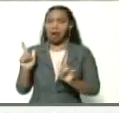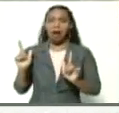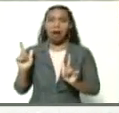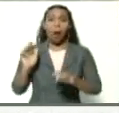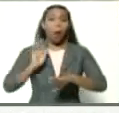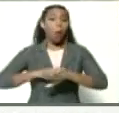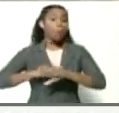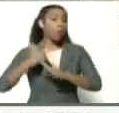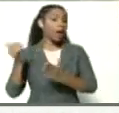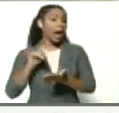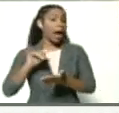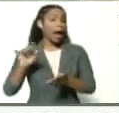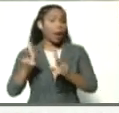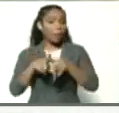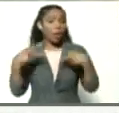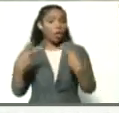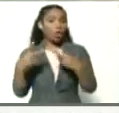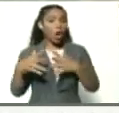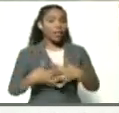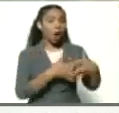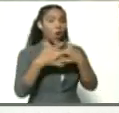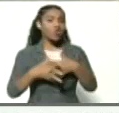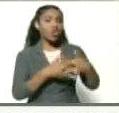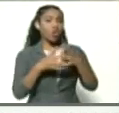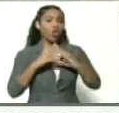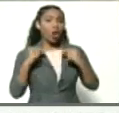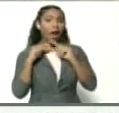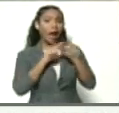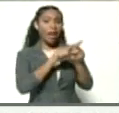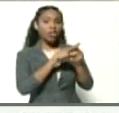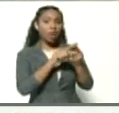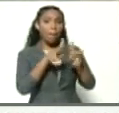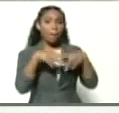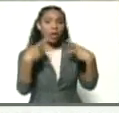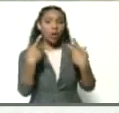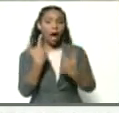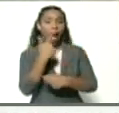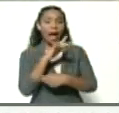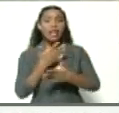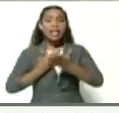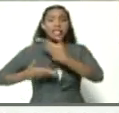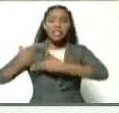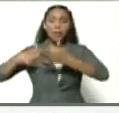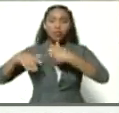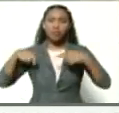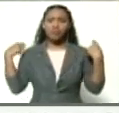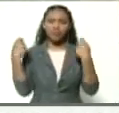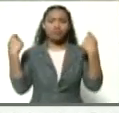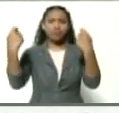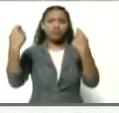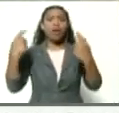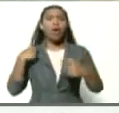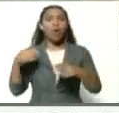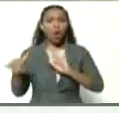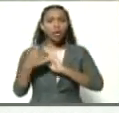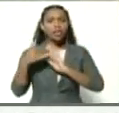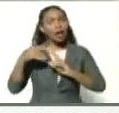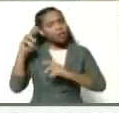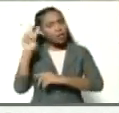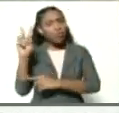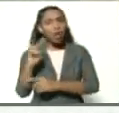Porque el New York Times y el Miami Herald, todos esos periódicos están al servicio de una campaña permanente contra